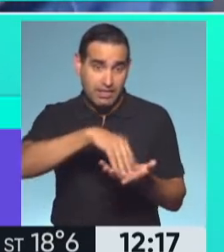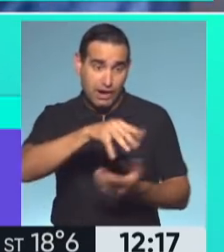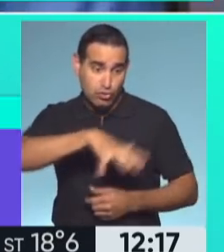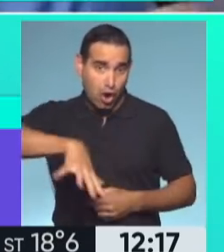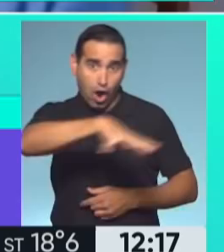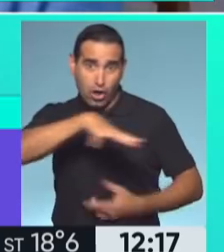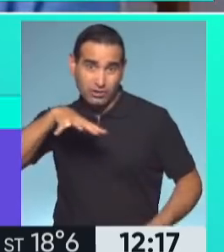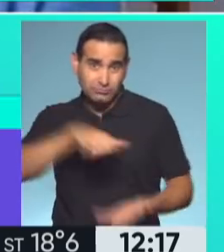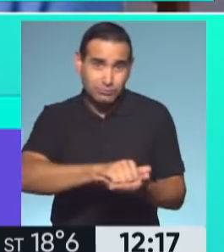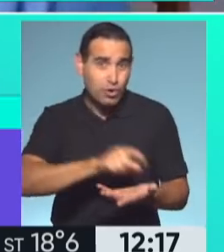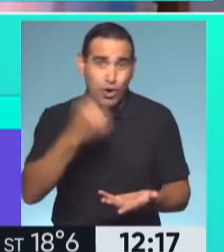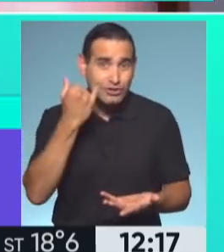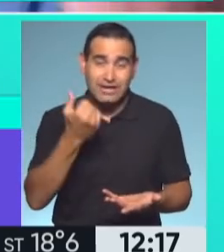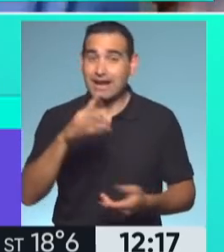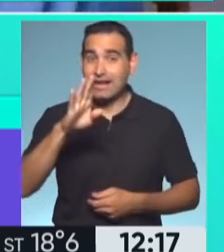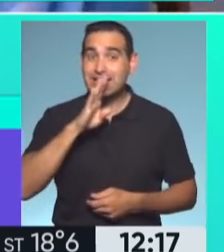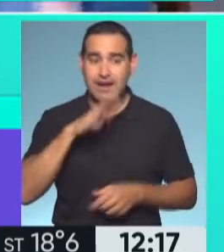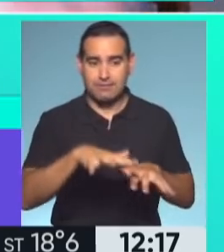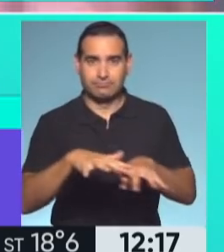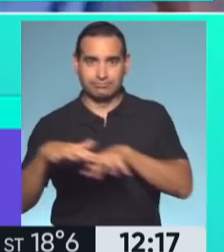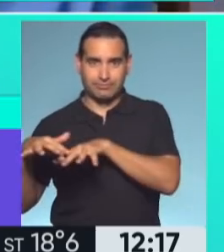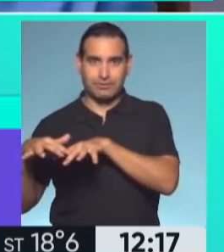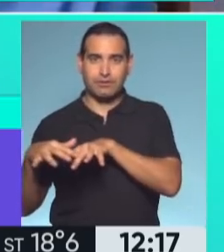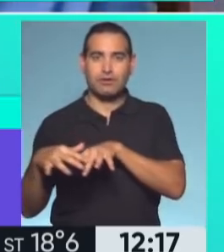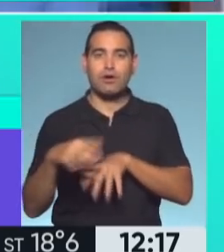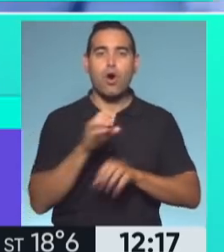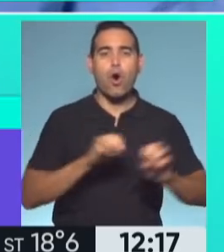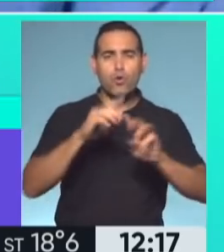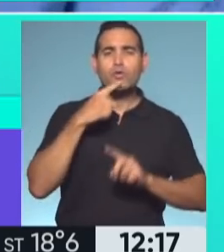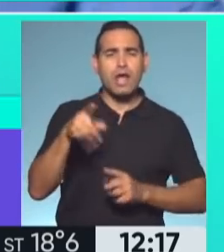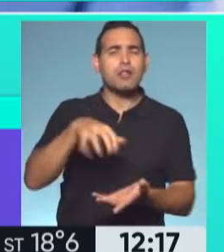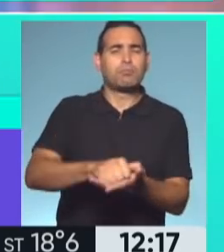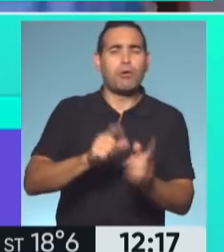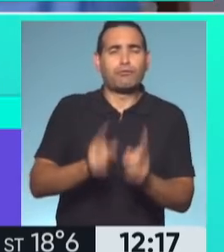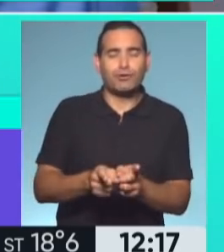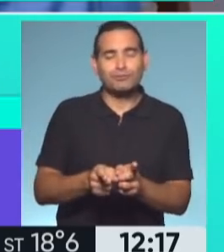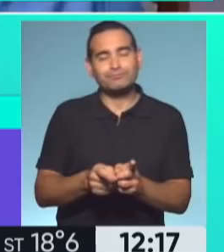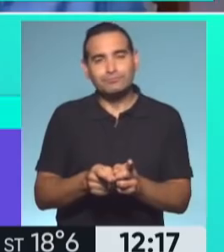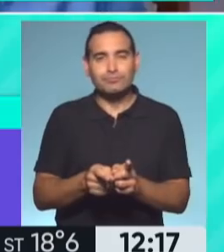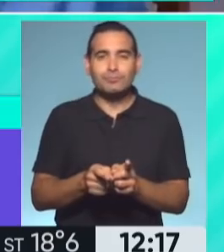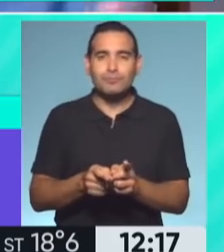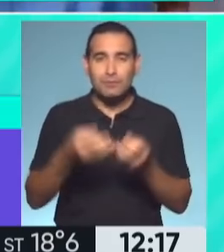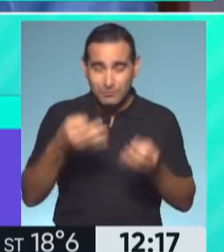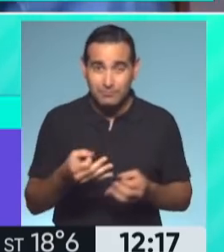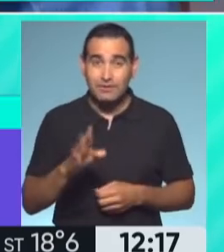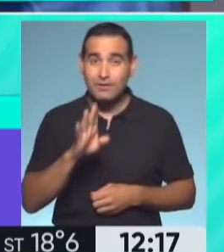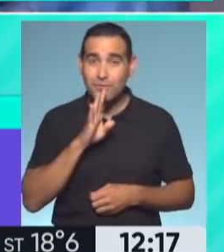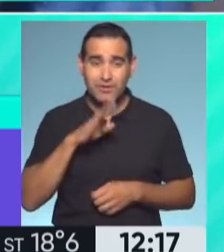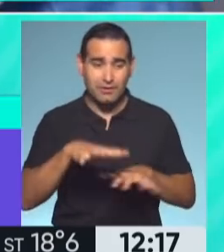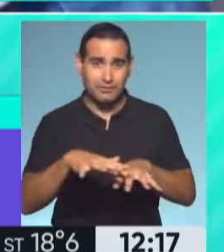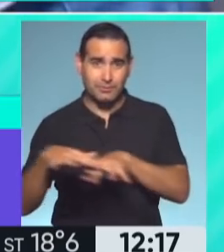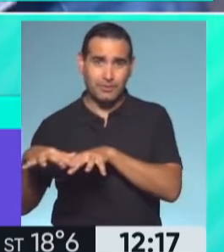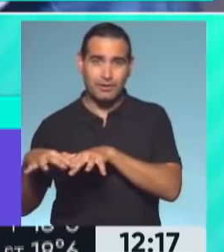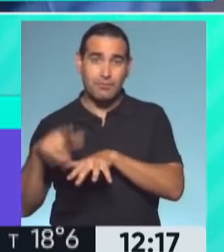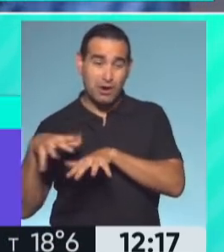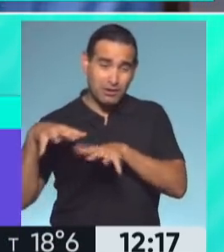Israel se retiró de la Franja de Gaza, a pesar que las Naciones Unidas dice que la sigue ocupando porque controla el espacio aéreo y el espacio marítimo. Es decir, no va a reocupar por